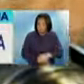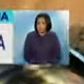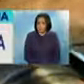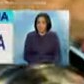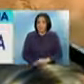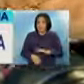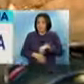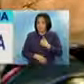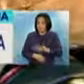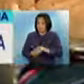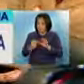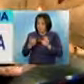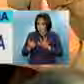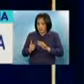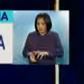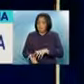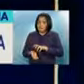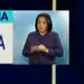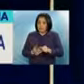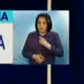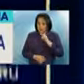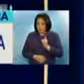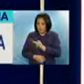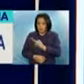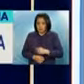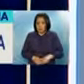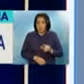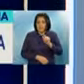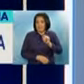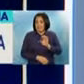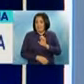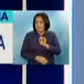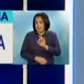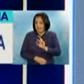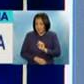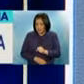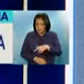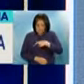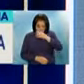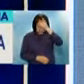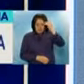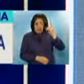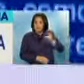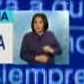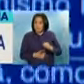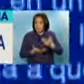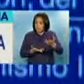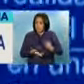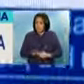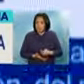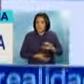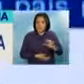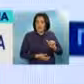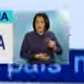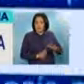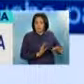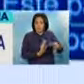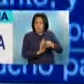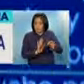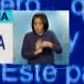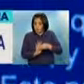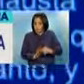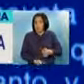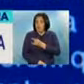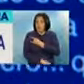Después de 6 meses de la denuncia de que la tesis doctoral del ex candidato presidencial César Acuña se hizo mediante un plagio,